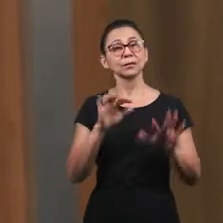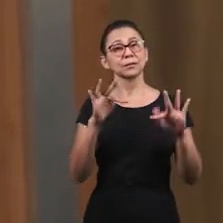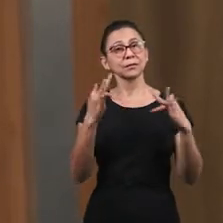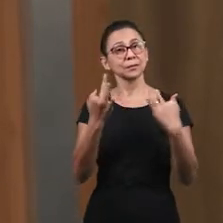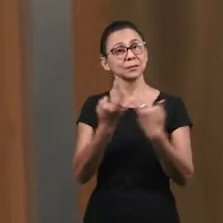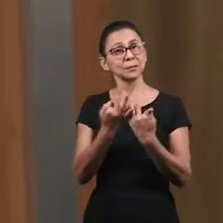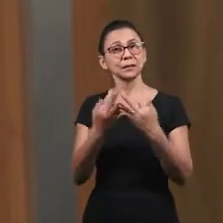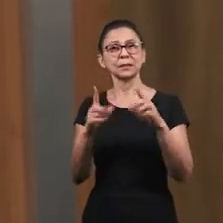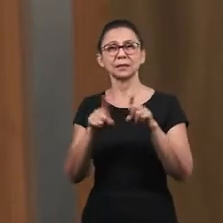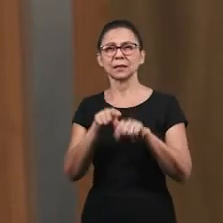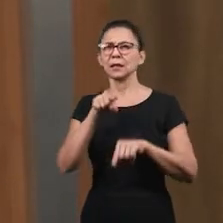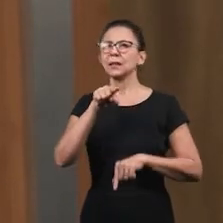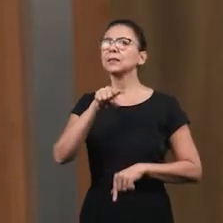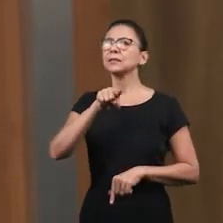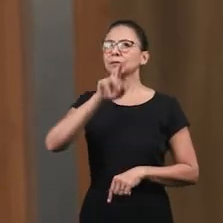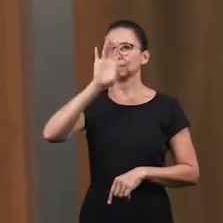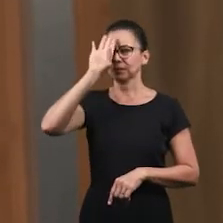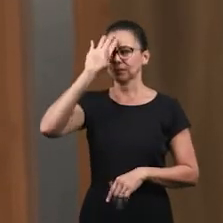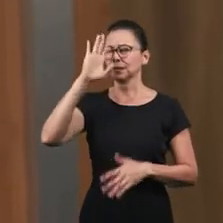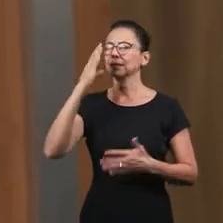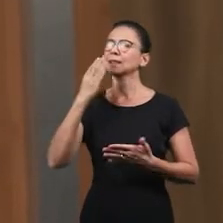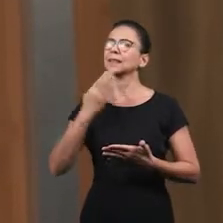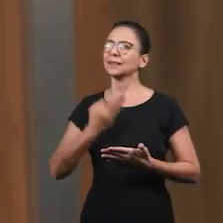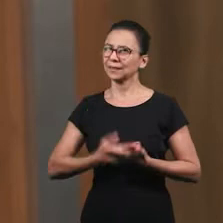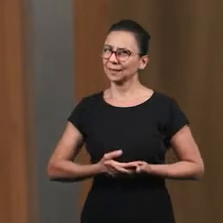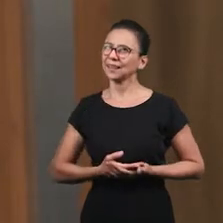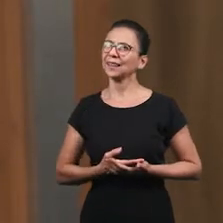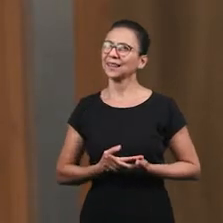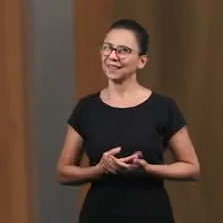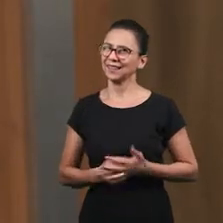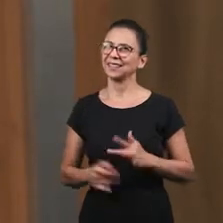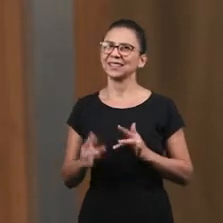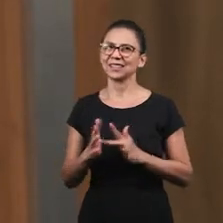cada uno y a tu familia.